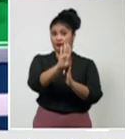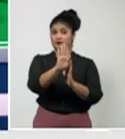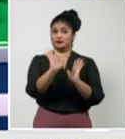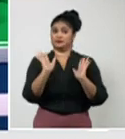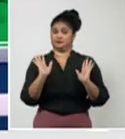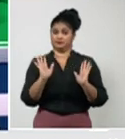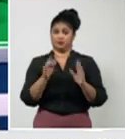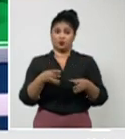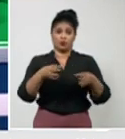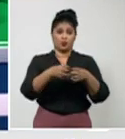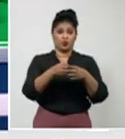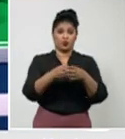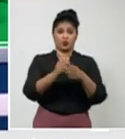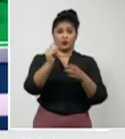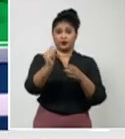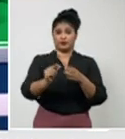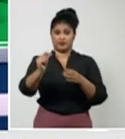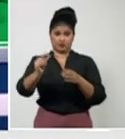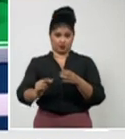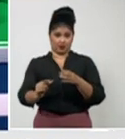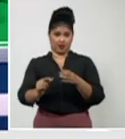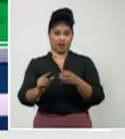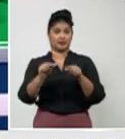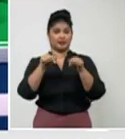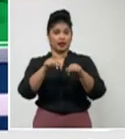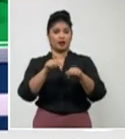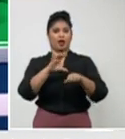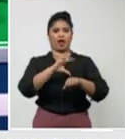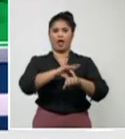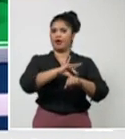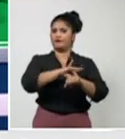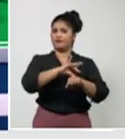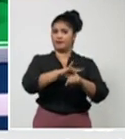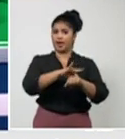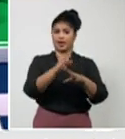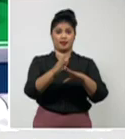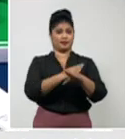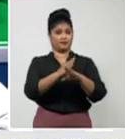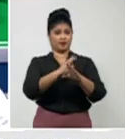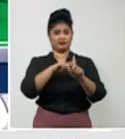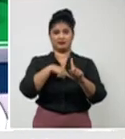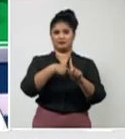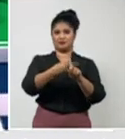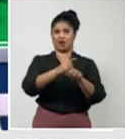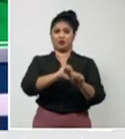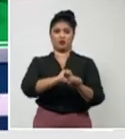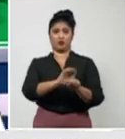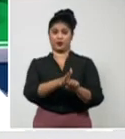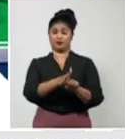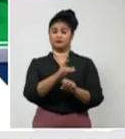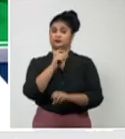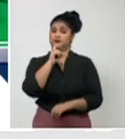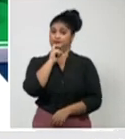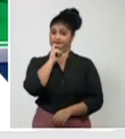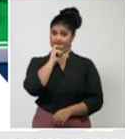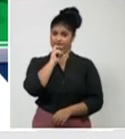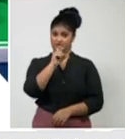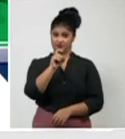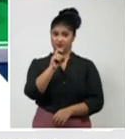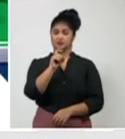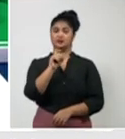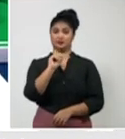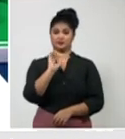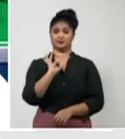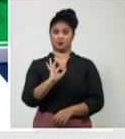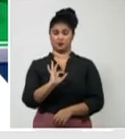hecho tienen un grupo de comorbilidades que a veces hacen difícil el tratamiento y su recuperación,